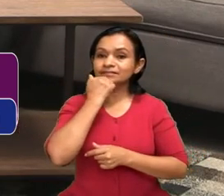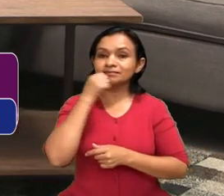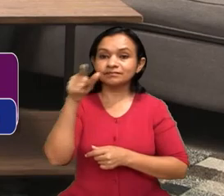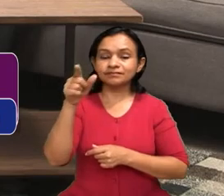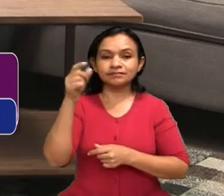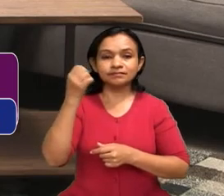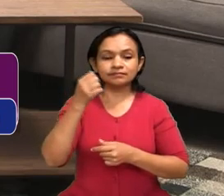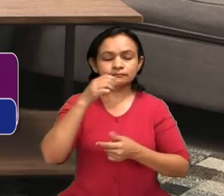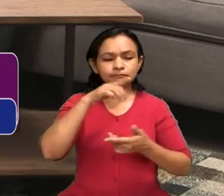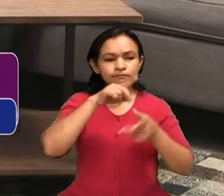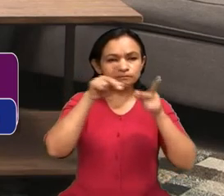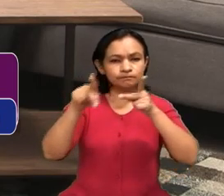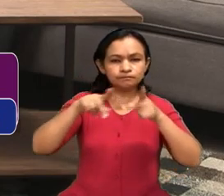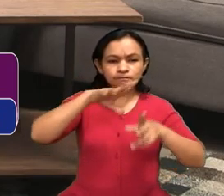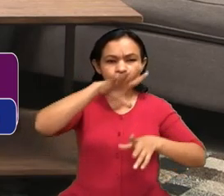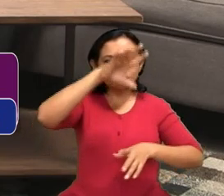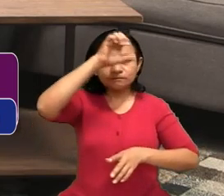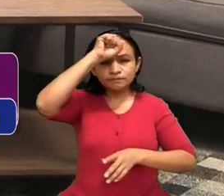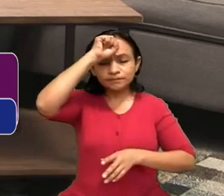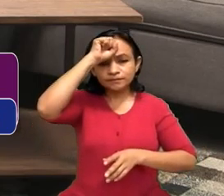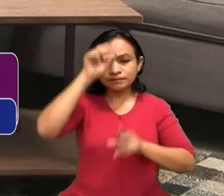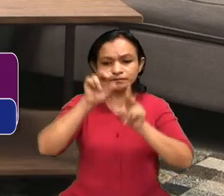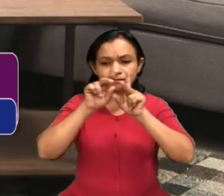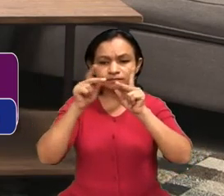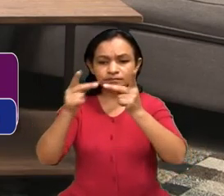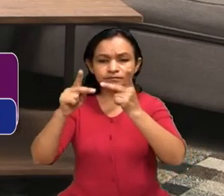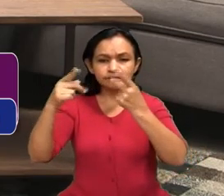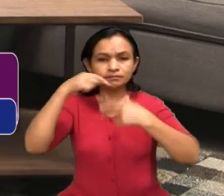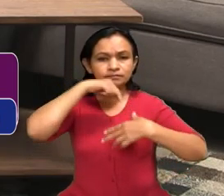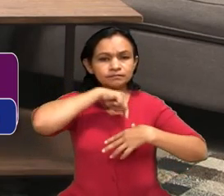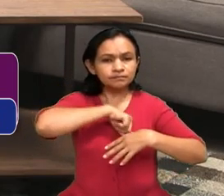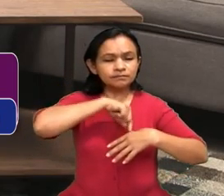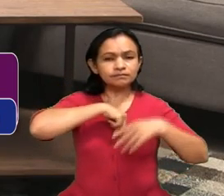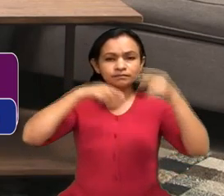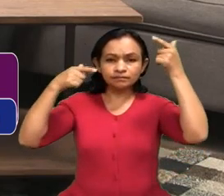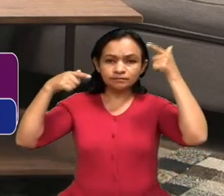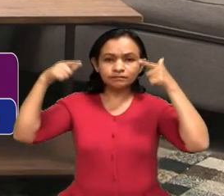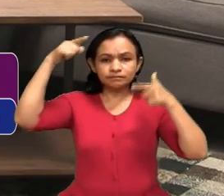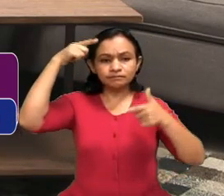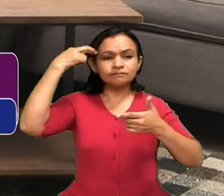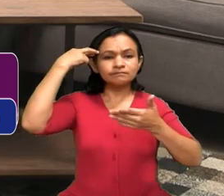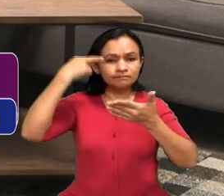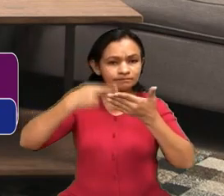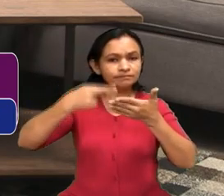quedó latente en el pueblo, quedó latente.